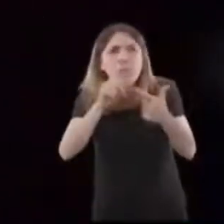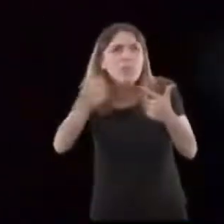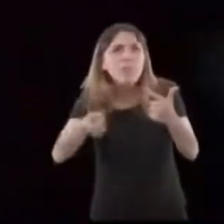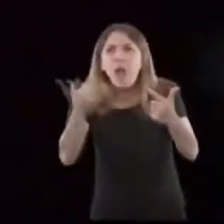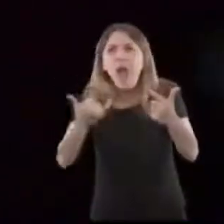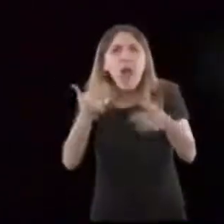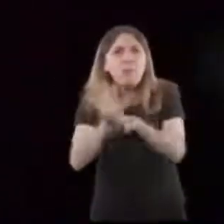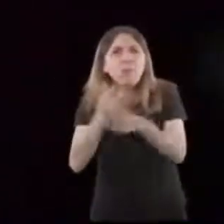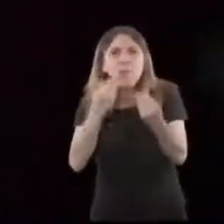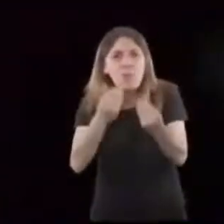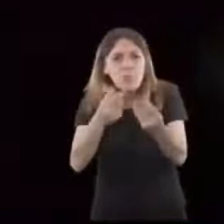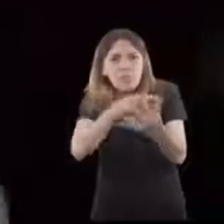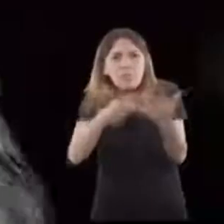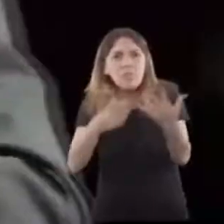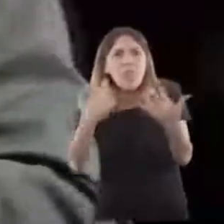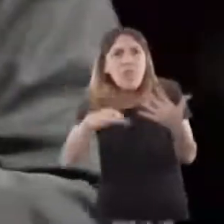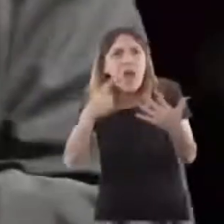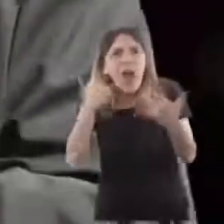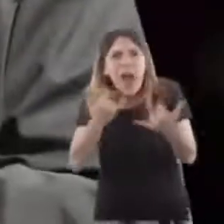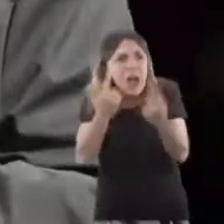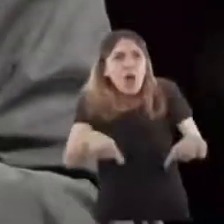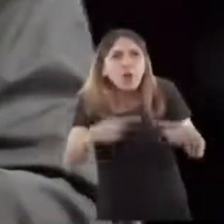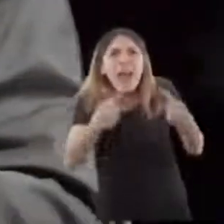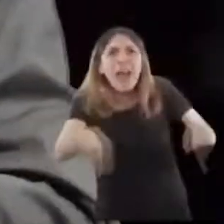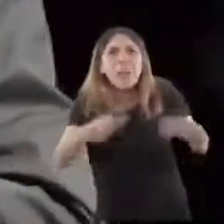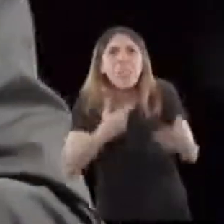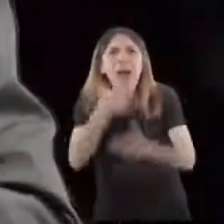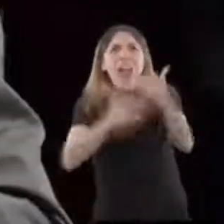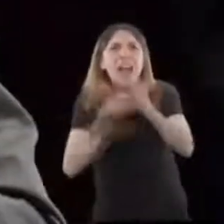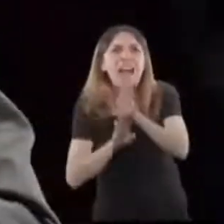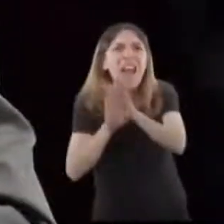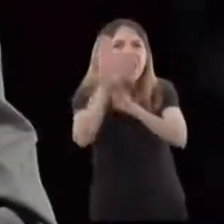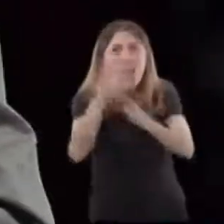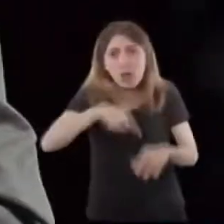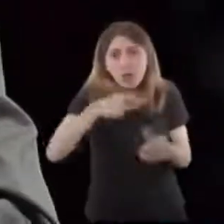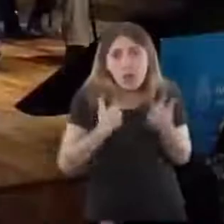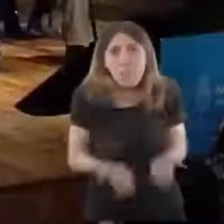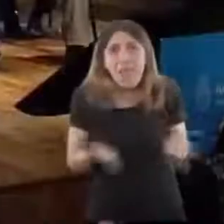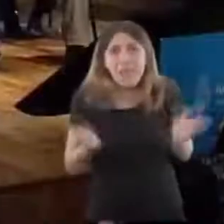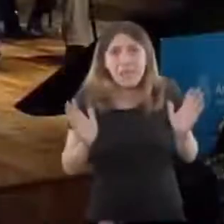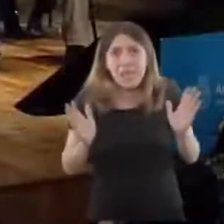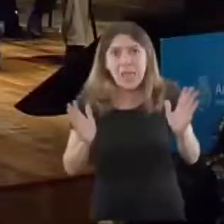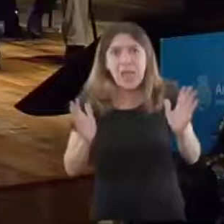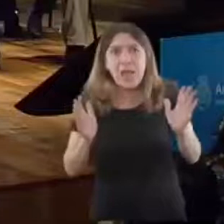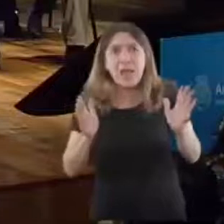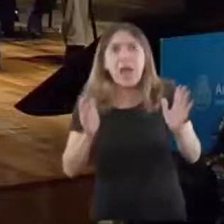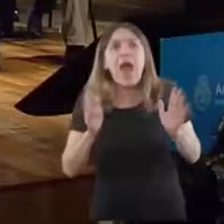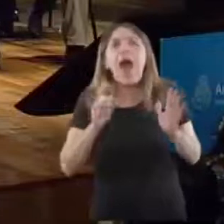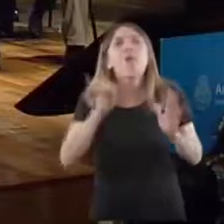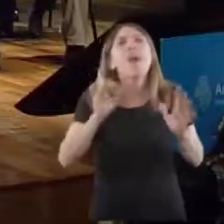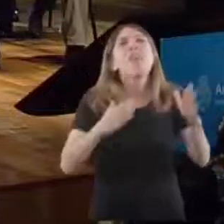desarrollarnos crecer y tener la argentina que nosotros necesitamos merecemos no tiene una valoración